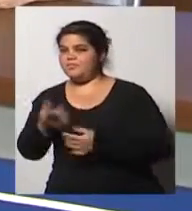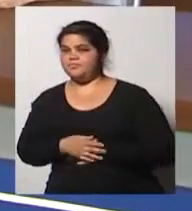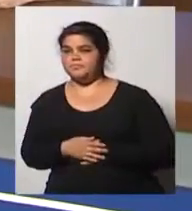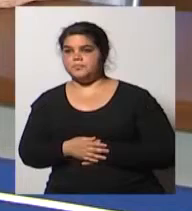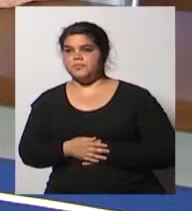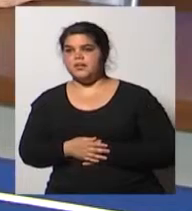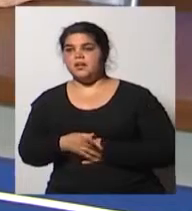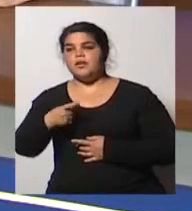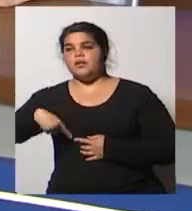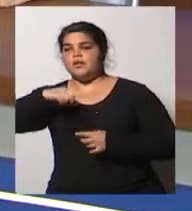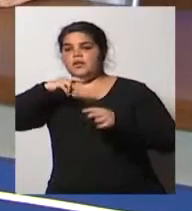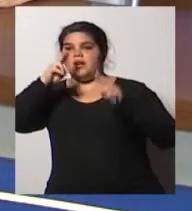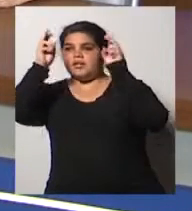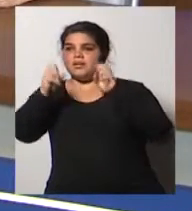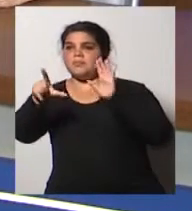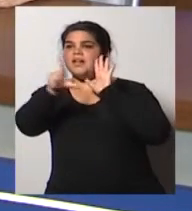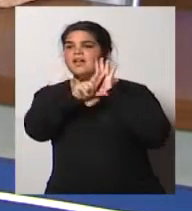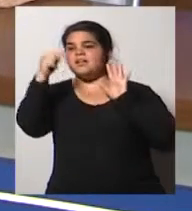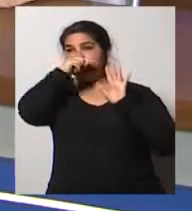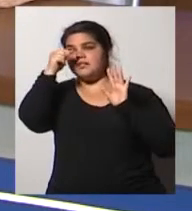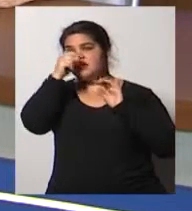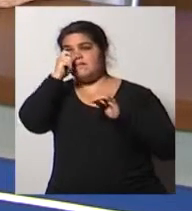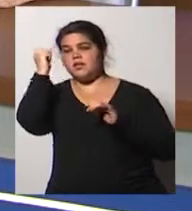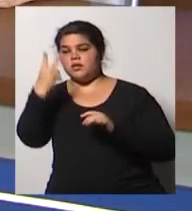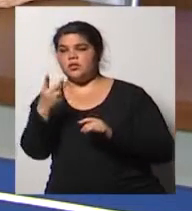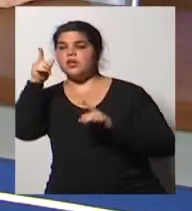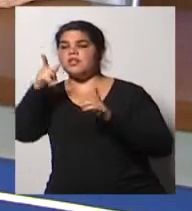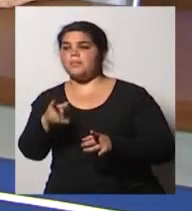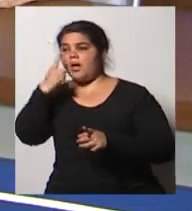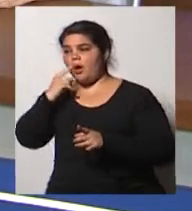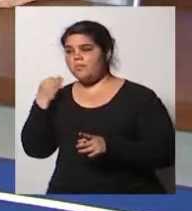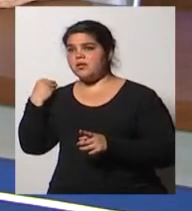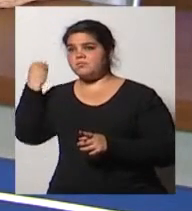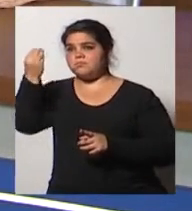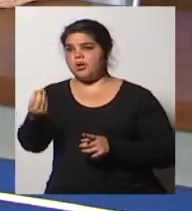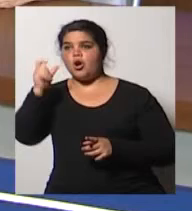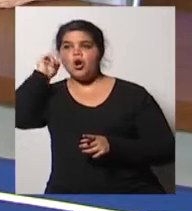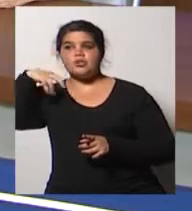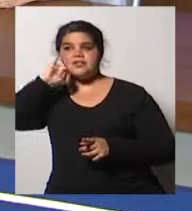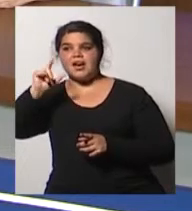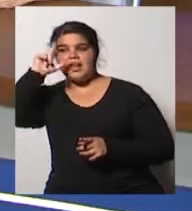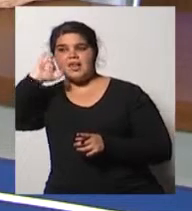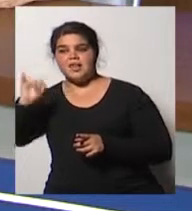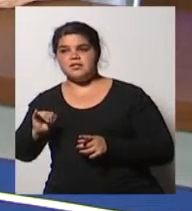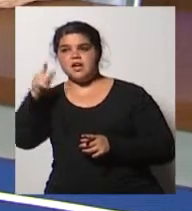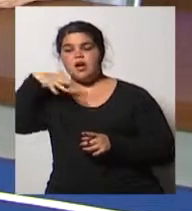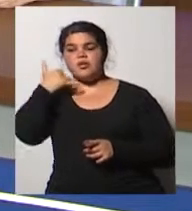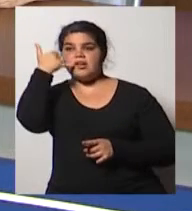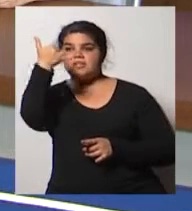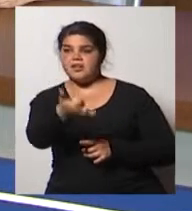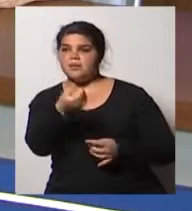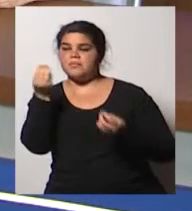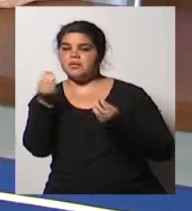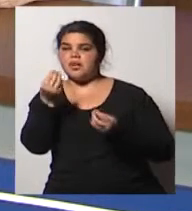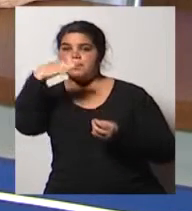Bien, vamos a profundizar sobre la ley 7722 y sobre el dictamen del procurador Rodolfo González. Y estamos en comunicación telefónica con